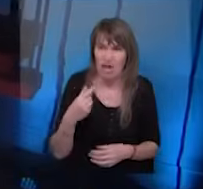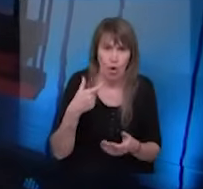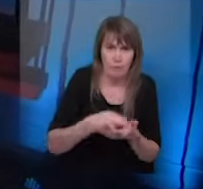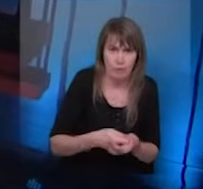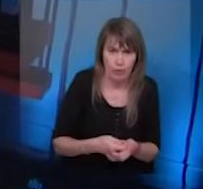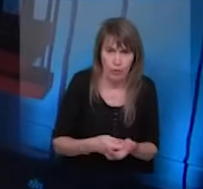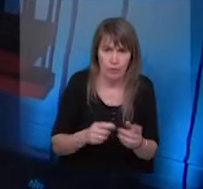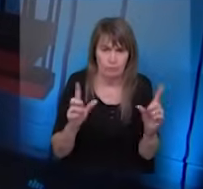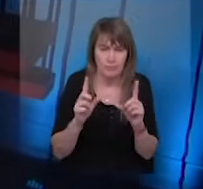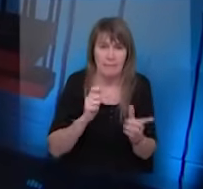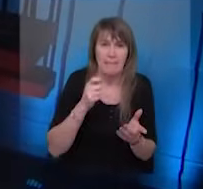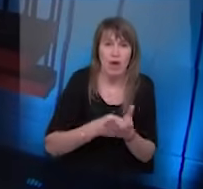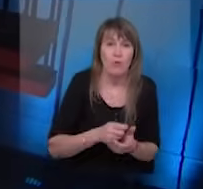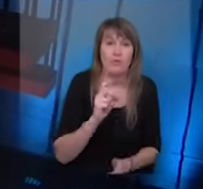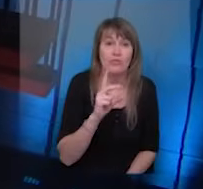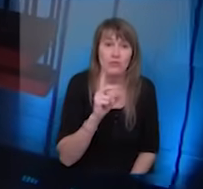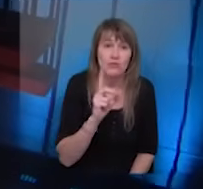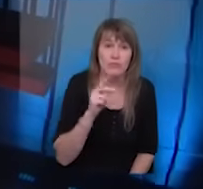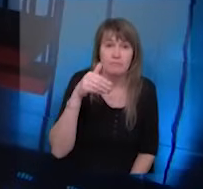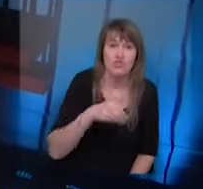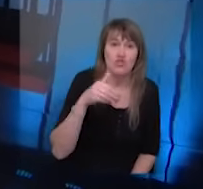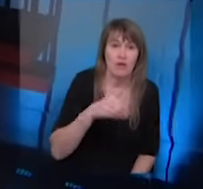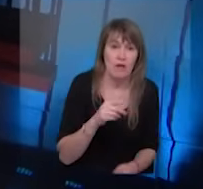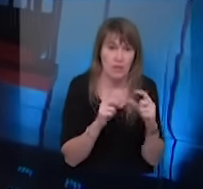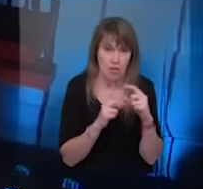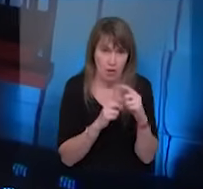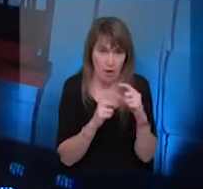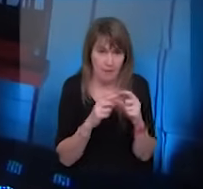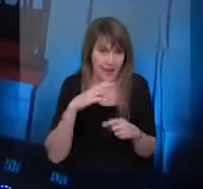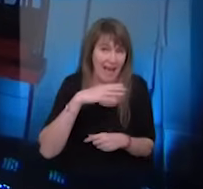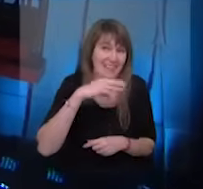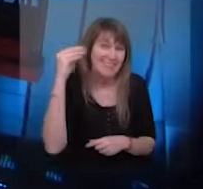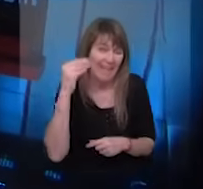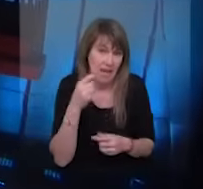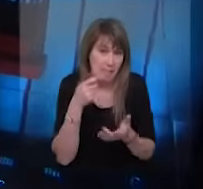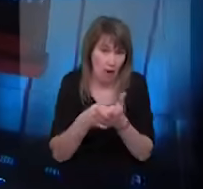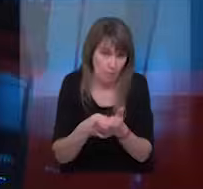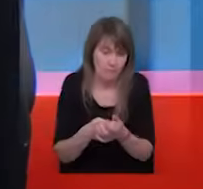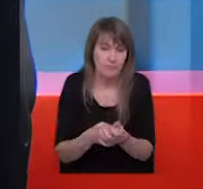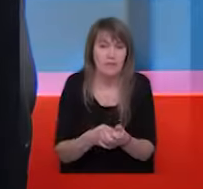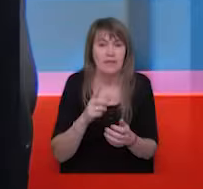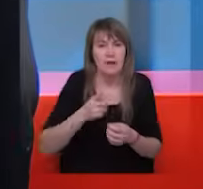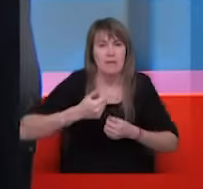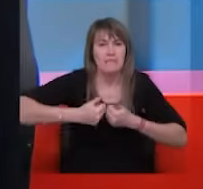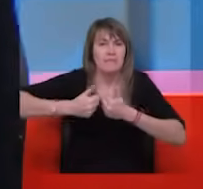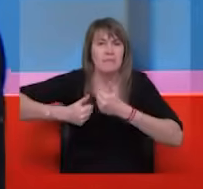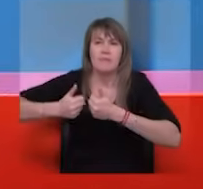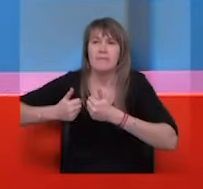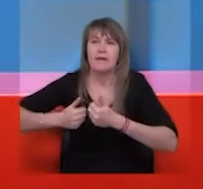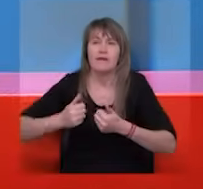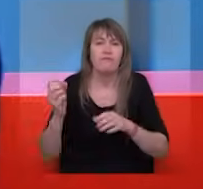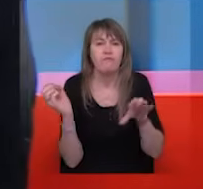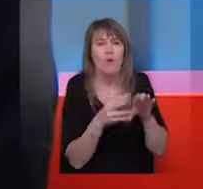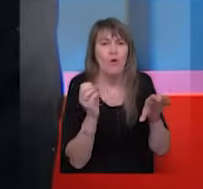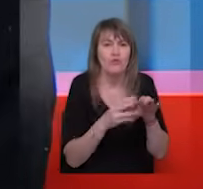que ahí les pagó 12 millones de dólares comoo después Este los canales compitieron con enlatados eh en un fondo del